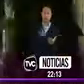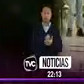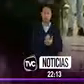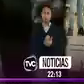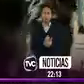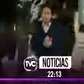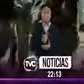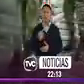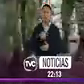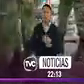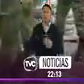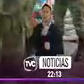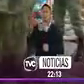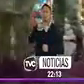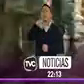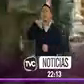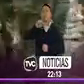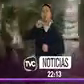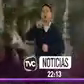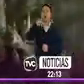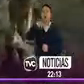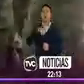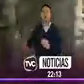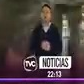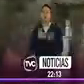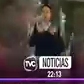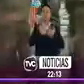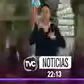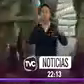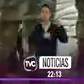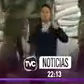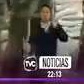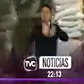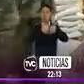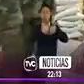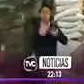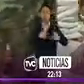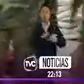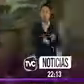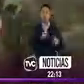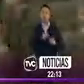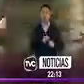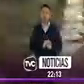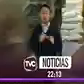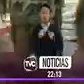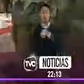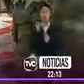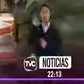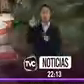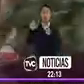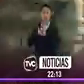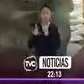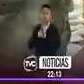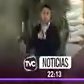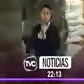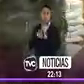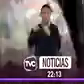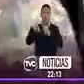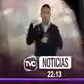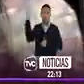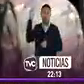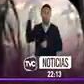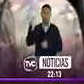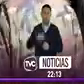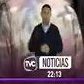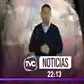varios sacos de nitrato de amonio, precursor químico que es utilizado en la fabricación de explosivos por parte de los grupos insurgentes que operan en este punto de